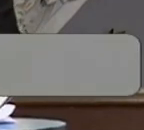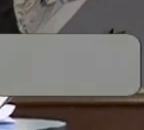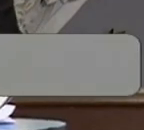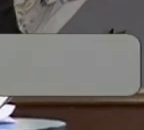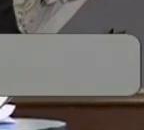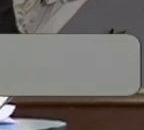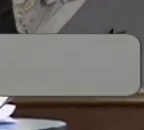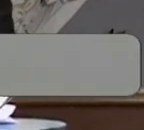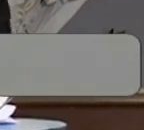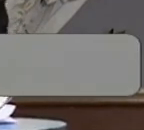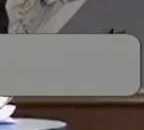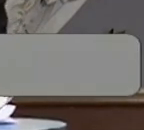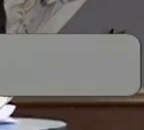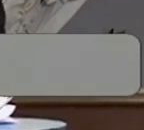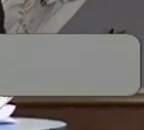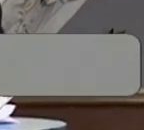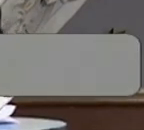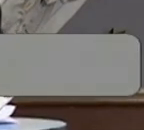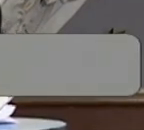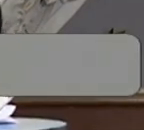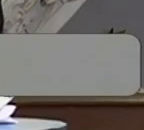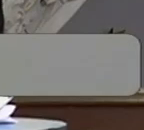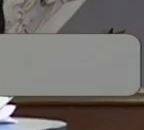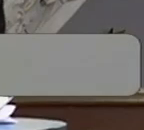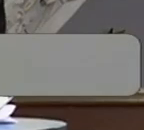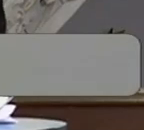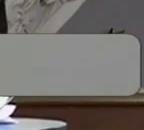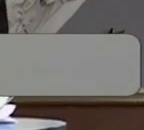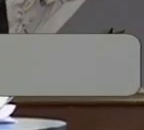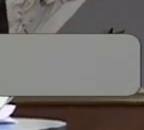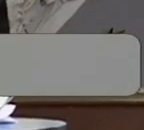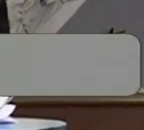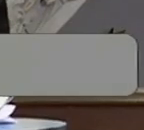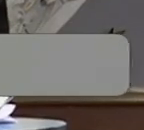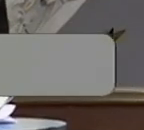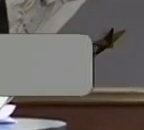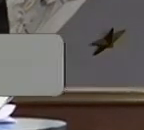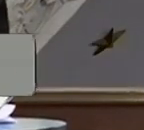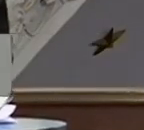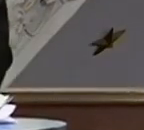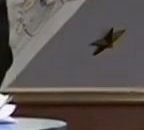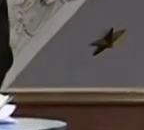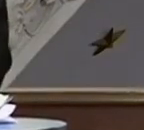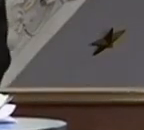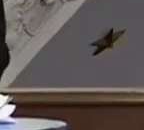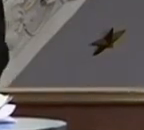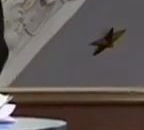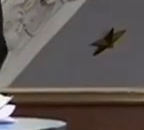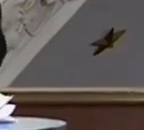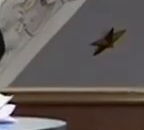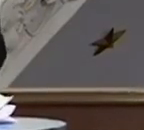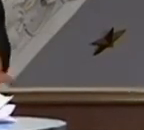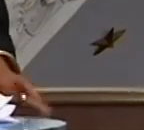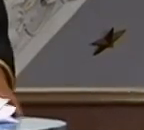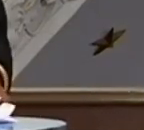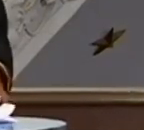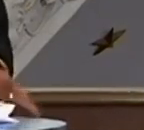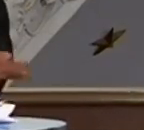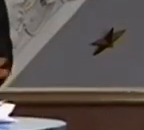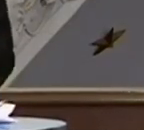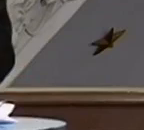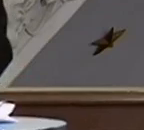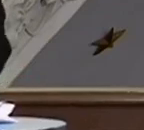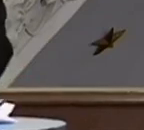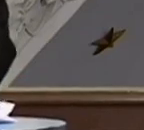octubre las elecciones regionales usual de usuarios quieren ampliar toda esta información pueden seguir a través de la señal de aine de ver